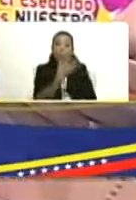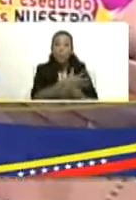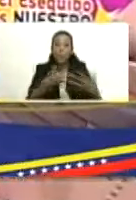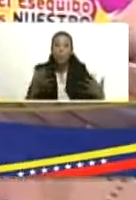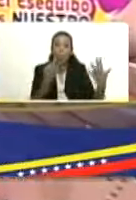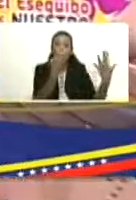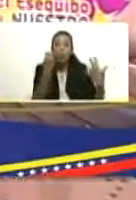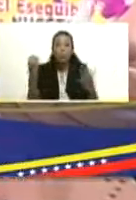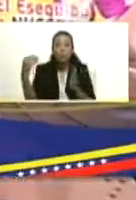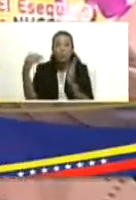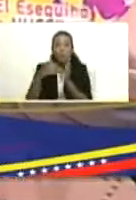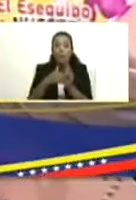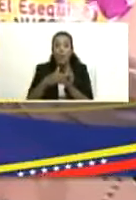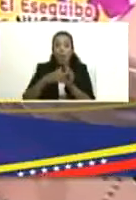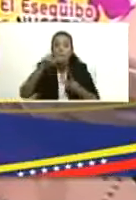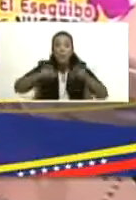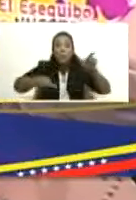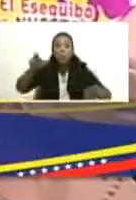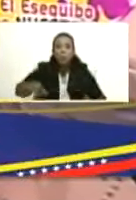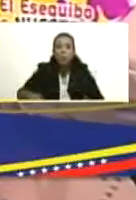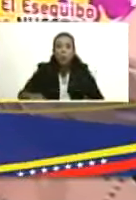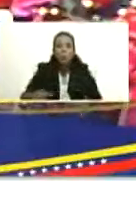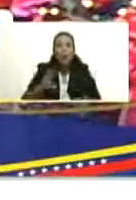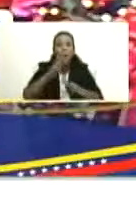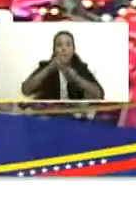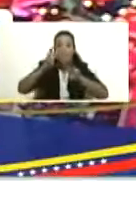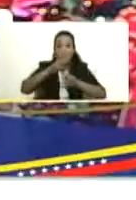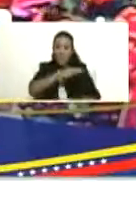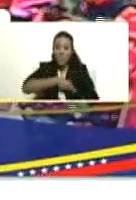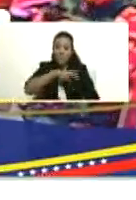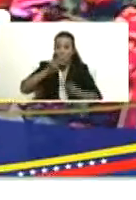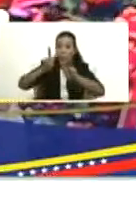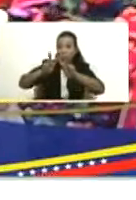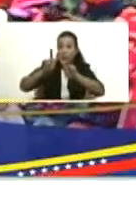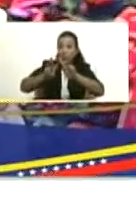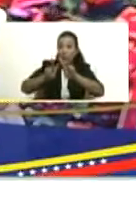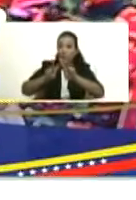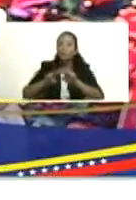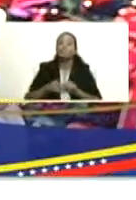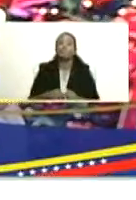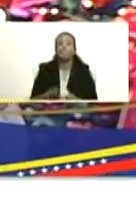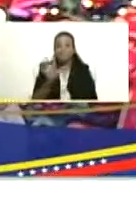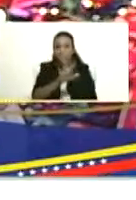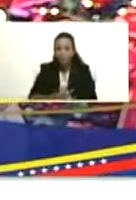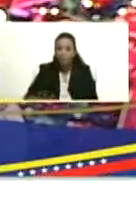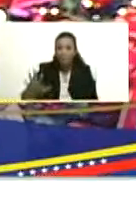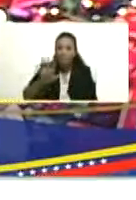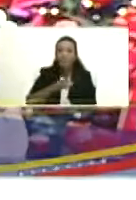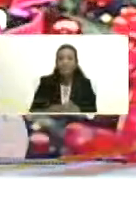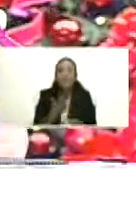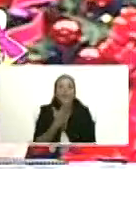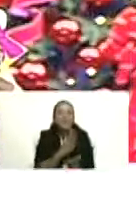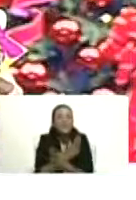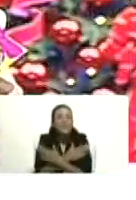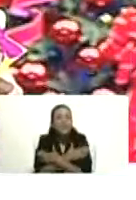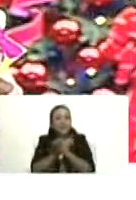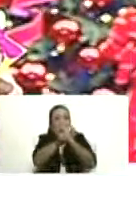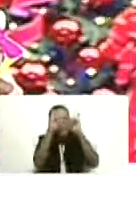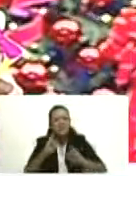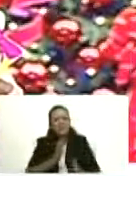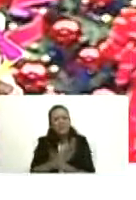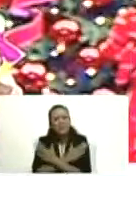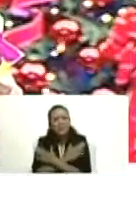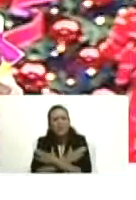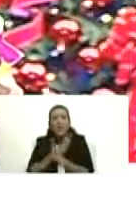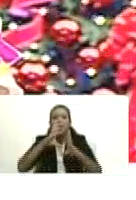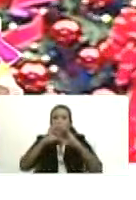4.800.000 venezolanos y venezolanas, con la gran misión Vivienda Venezuela. Felicidad para